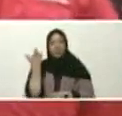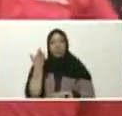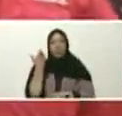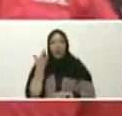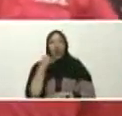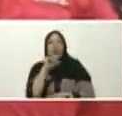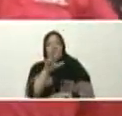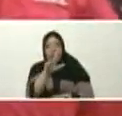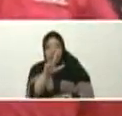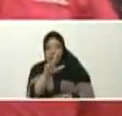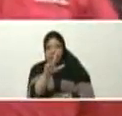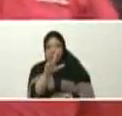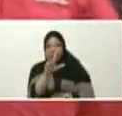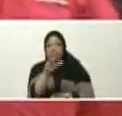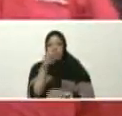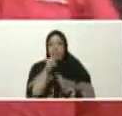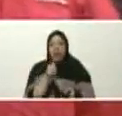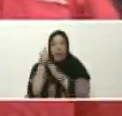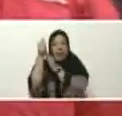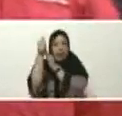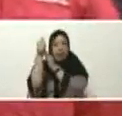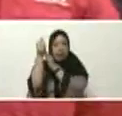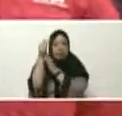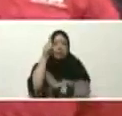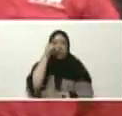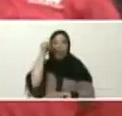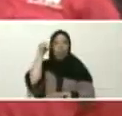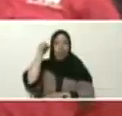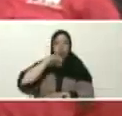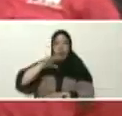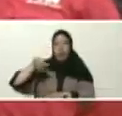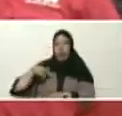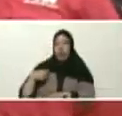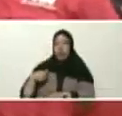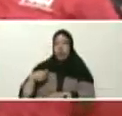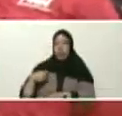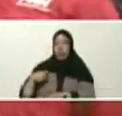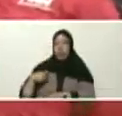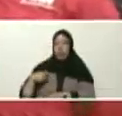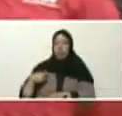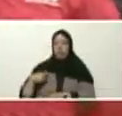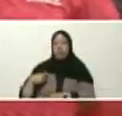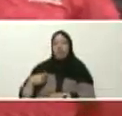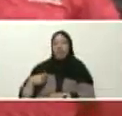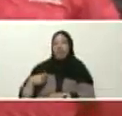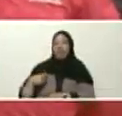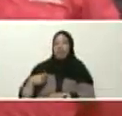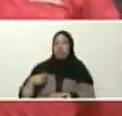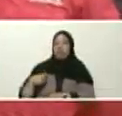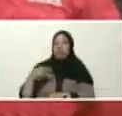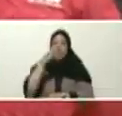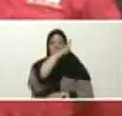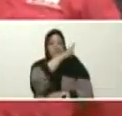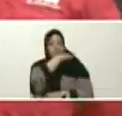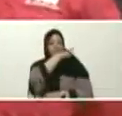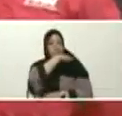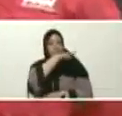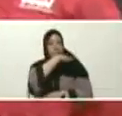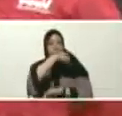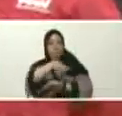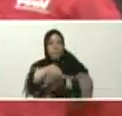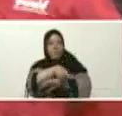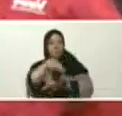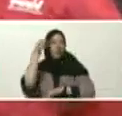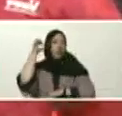a tres lideresas y líderes nuestros. Se trata de la jefe de